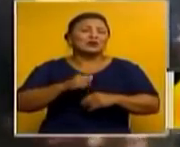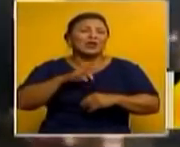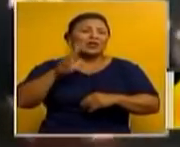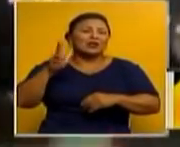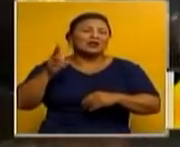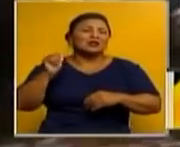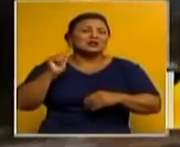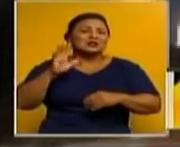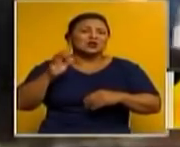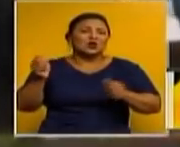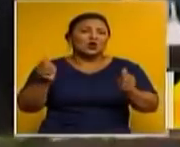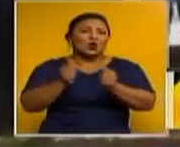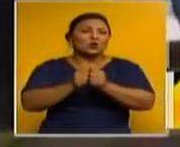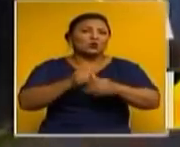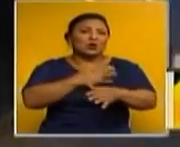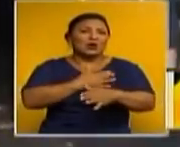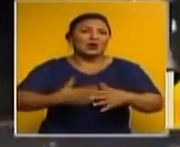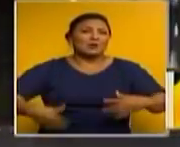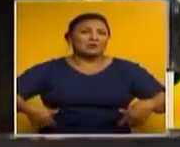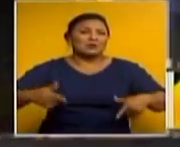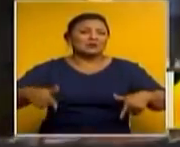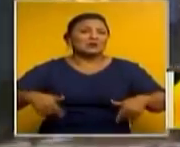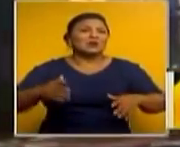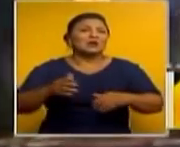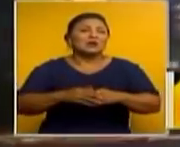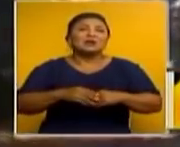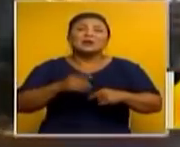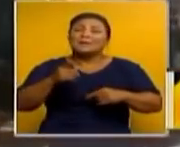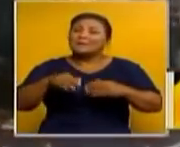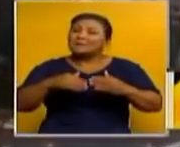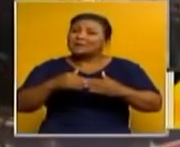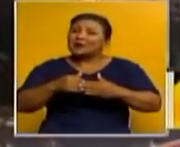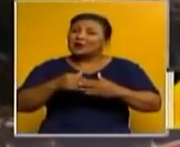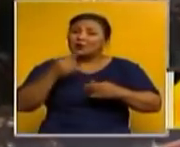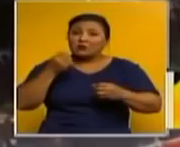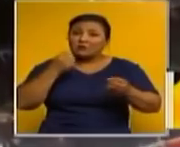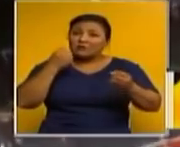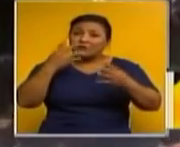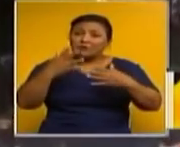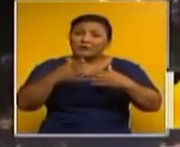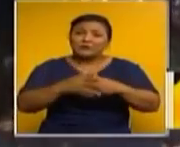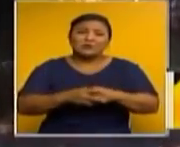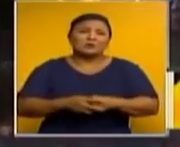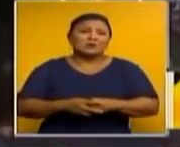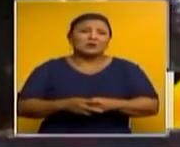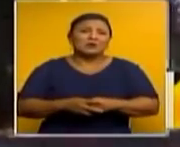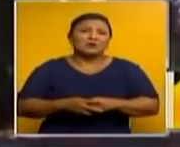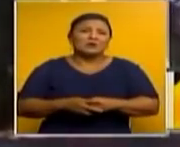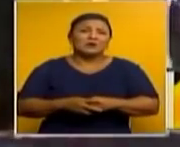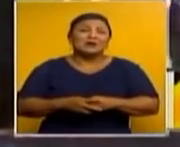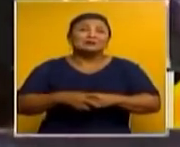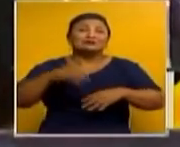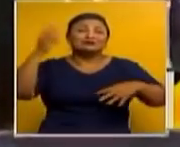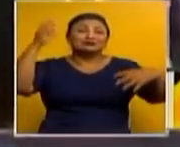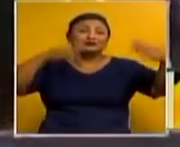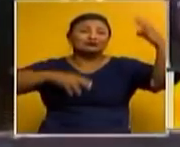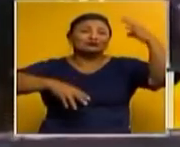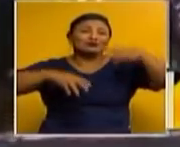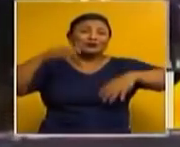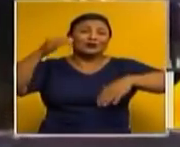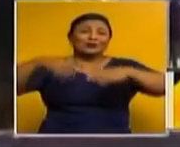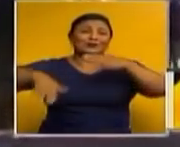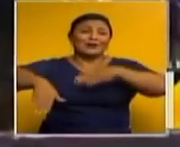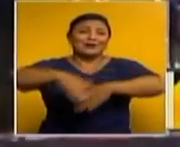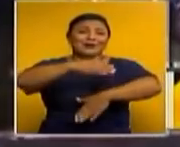al presidente de la República, para la finalización de este evento. Como les mencionaba, está cayendo una densa lluvia aquí en lo que es Padre